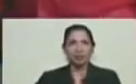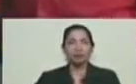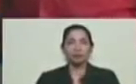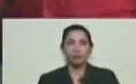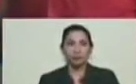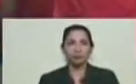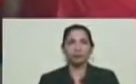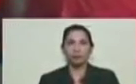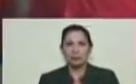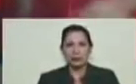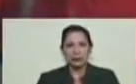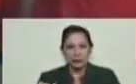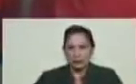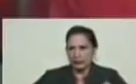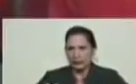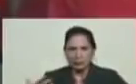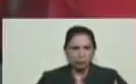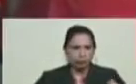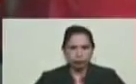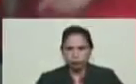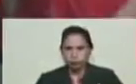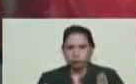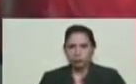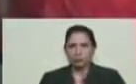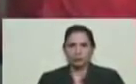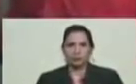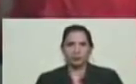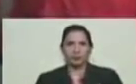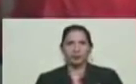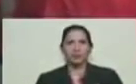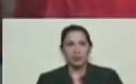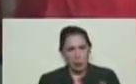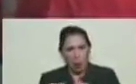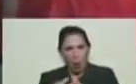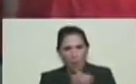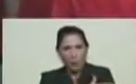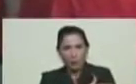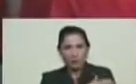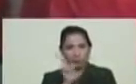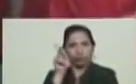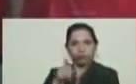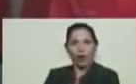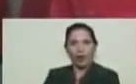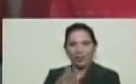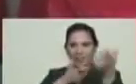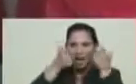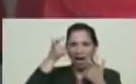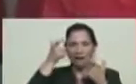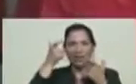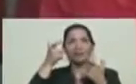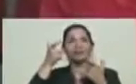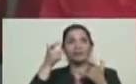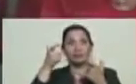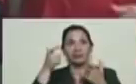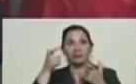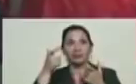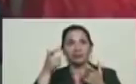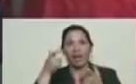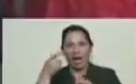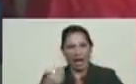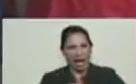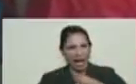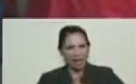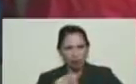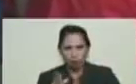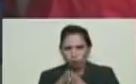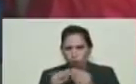la desesperación, a la impotencia, porque desde que llegó Chávez han hecho todo lo posible,